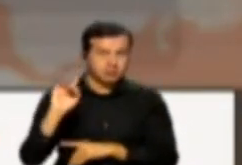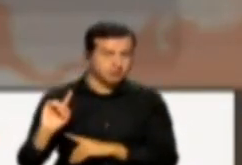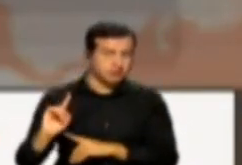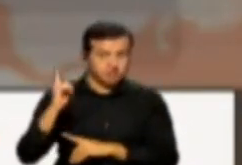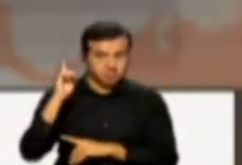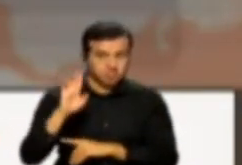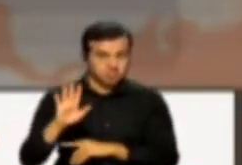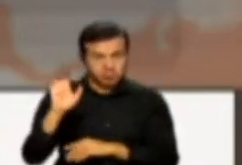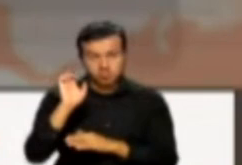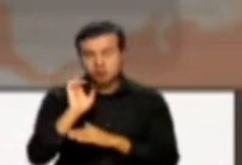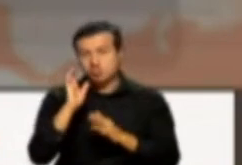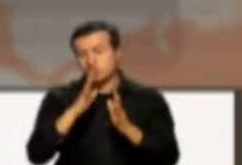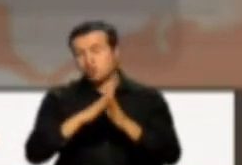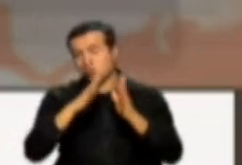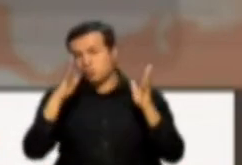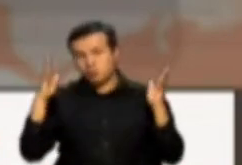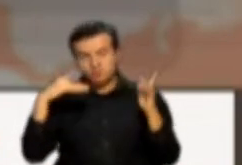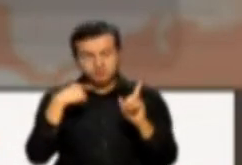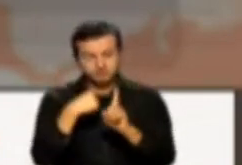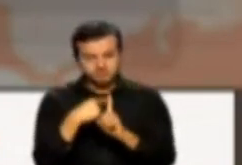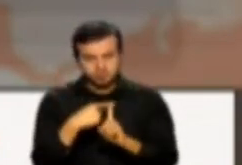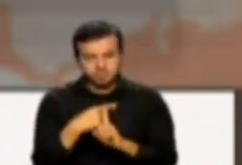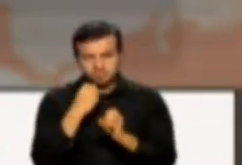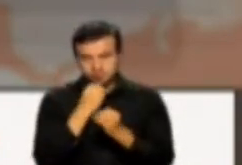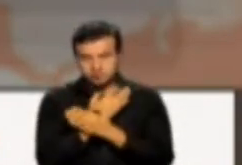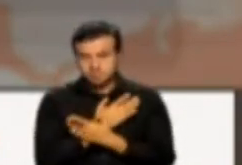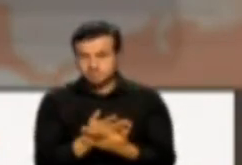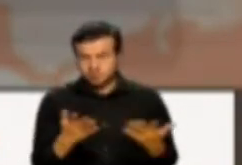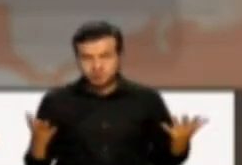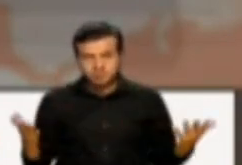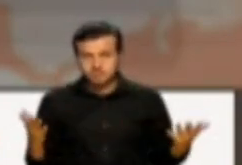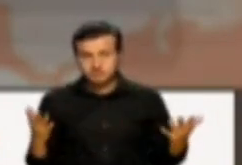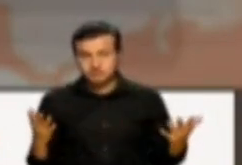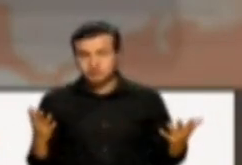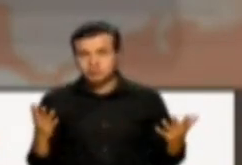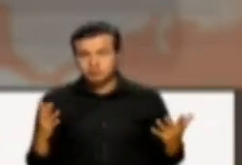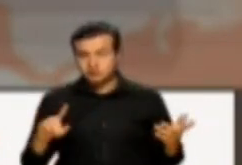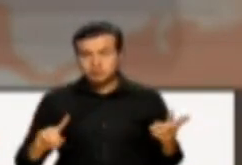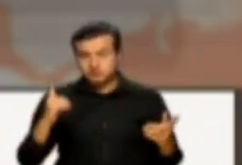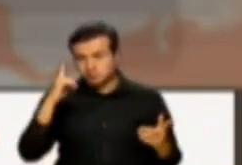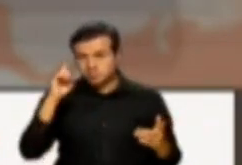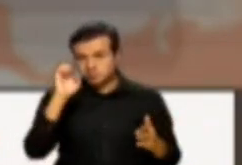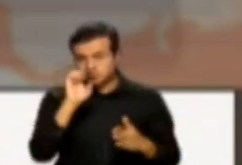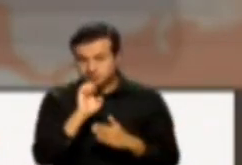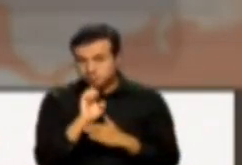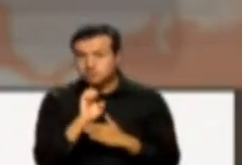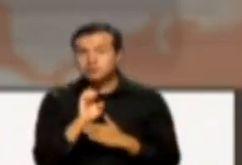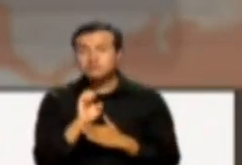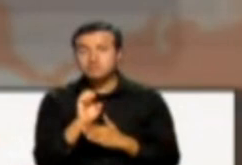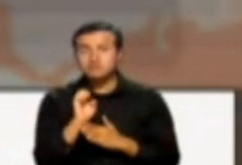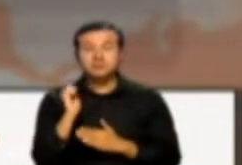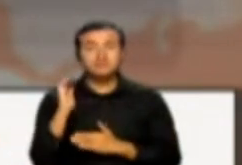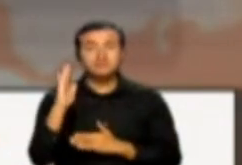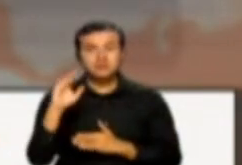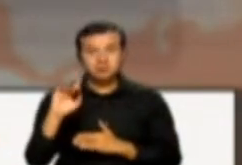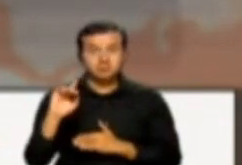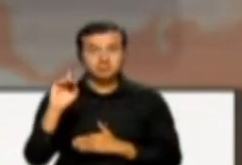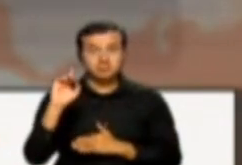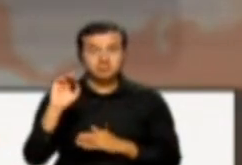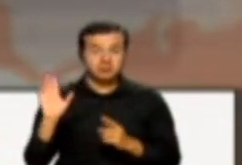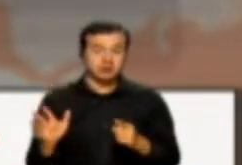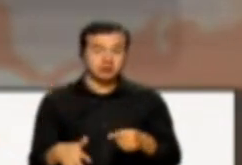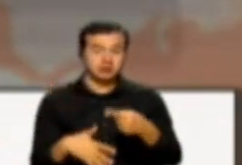en el país hay muchas cosas positivas que informar no solamente somos el primero en el ecuador sino que nos hemos convertido en el